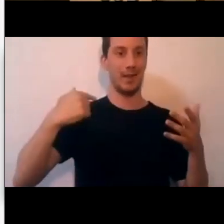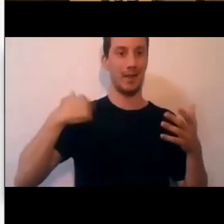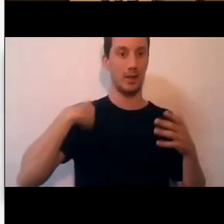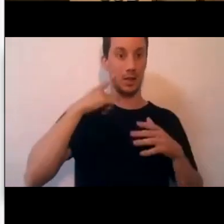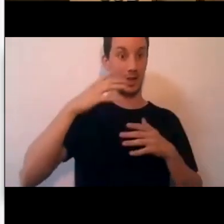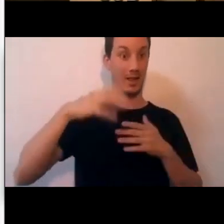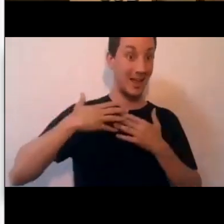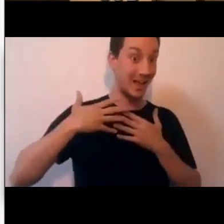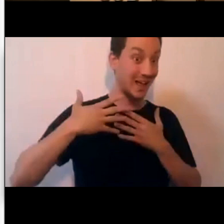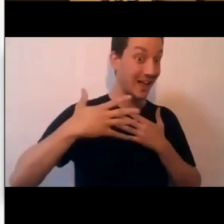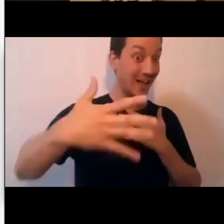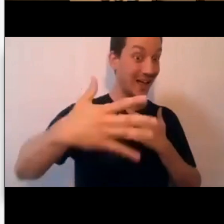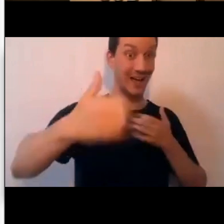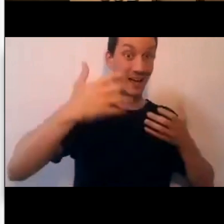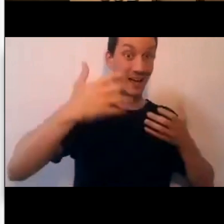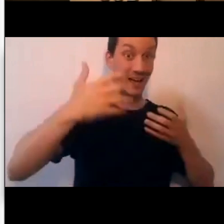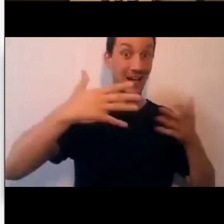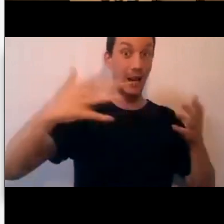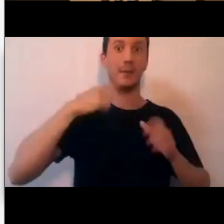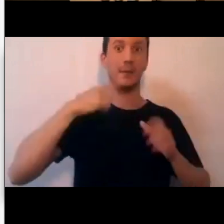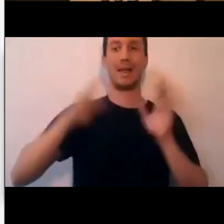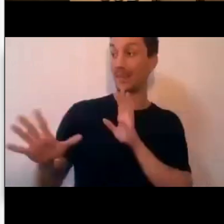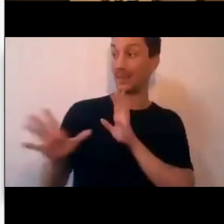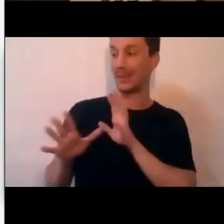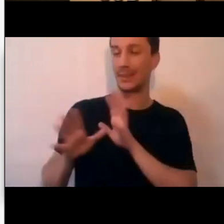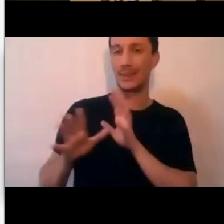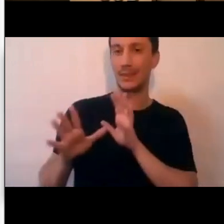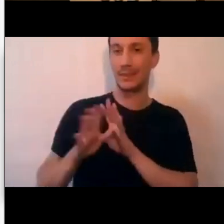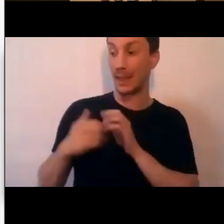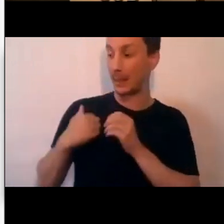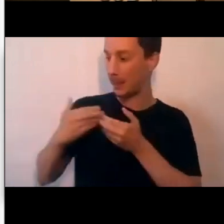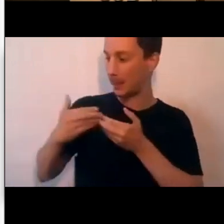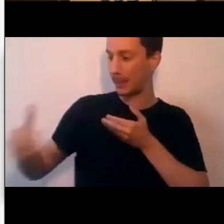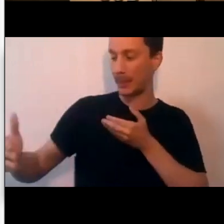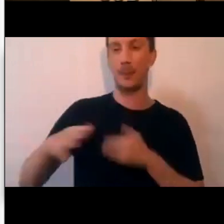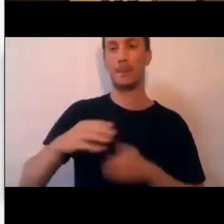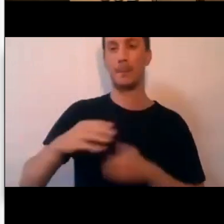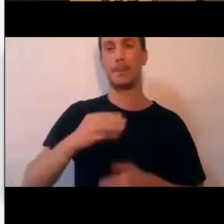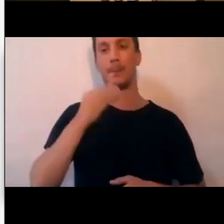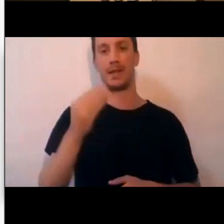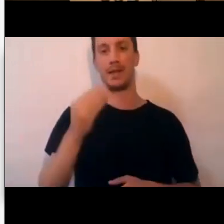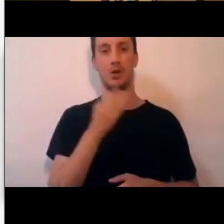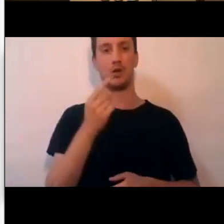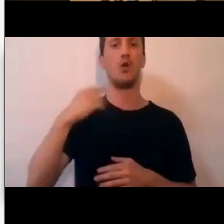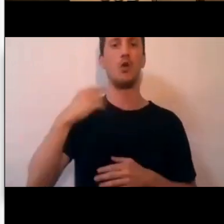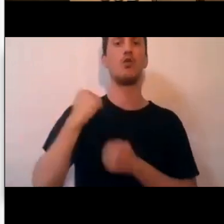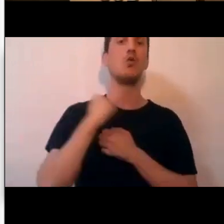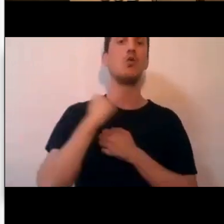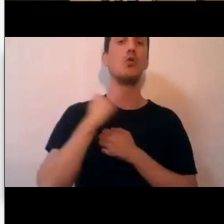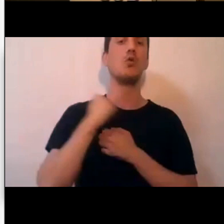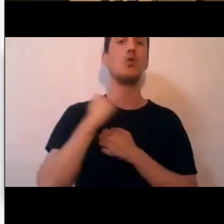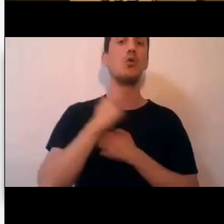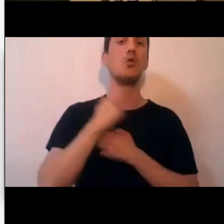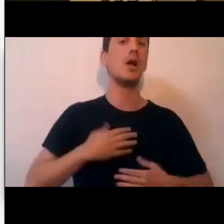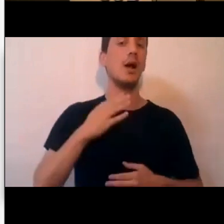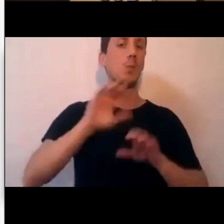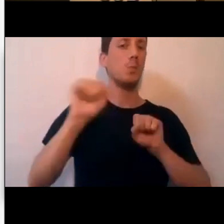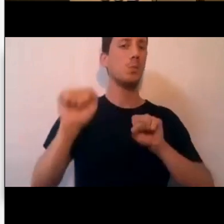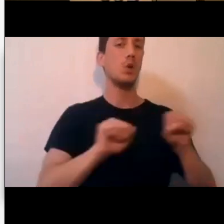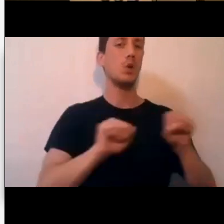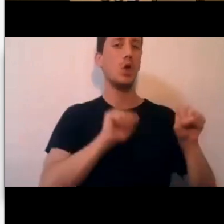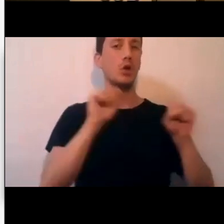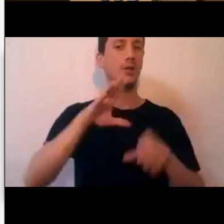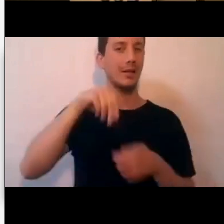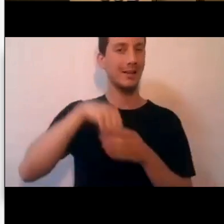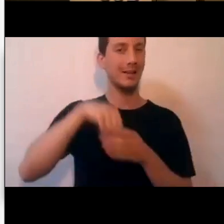es más bajo. ¿Cómo debe aplicarse el fotoprotector? El fotoprotector debe aplicarse en casa